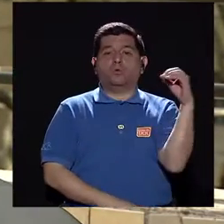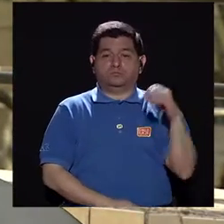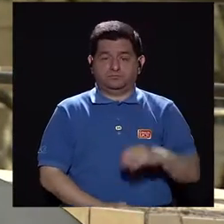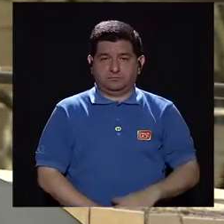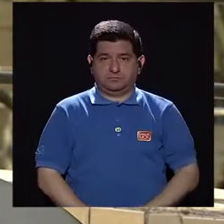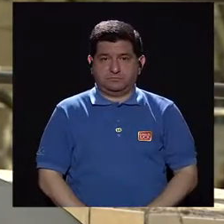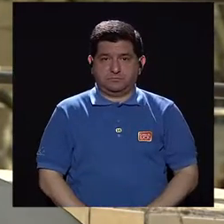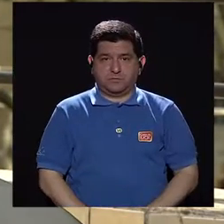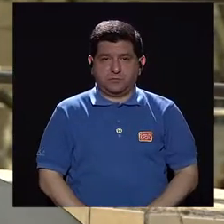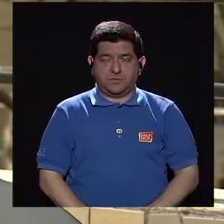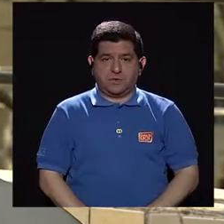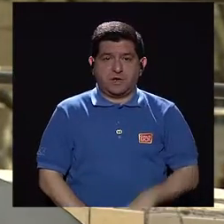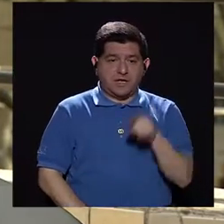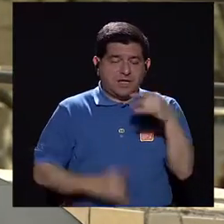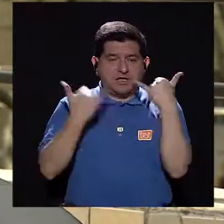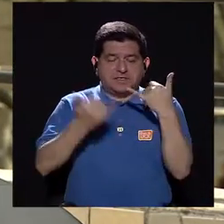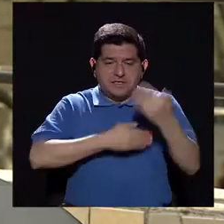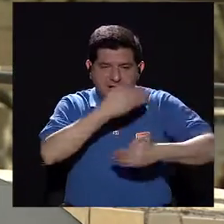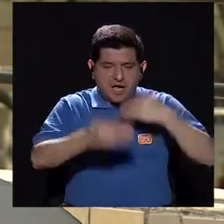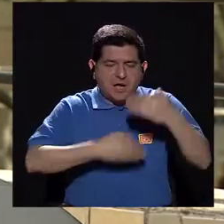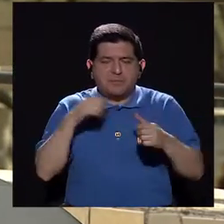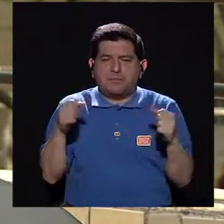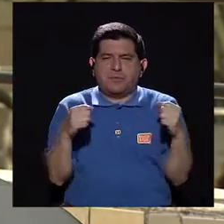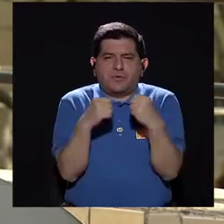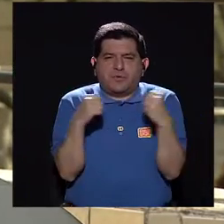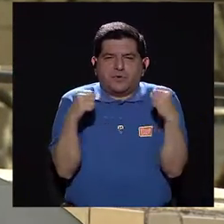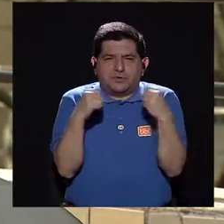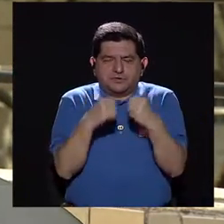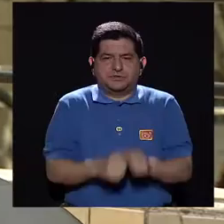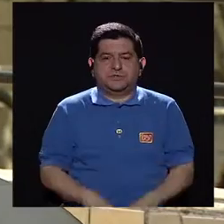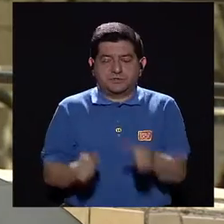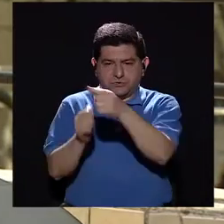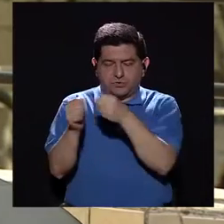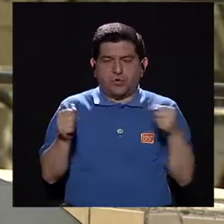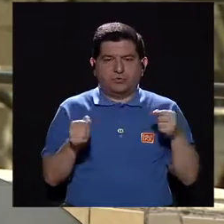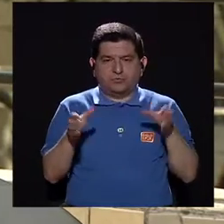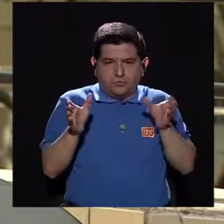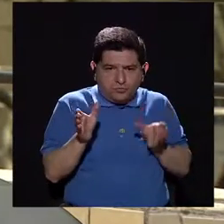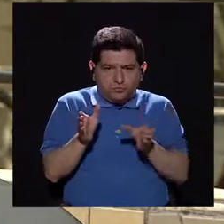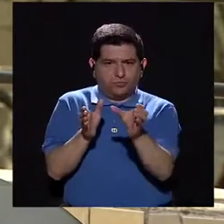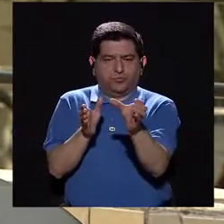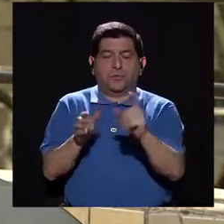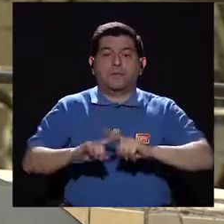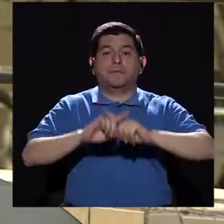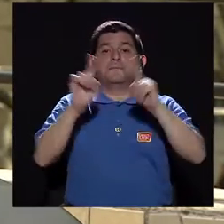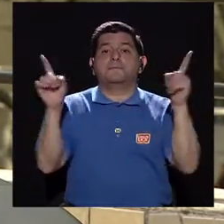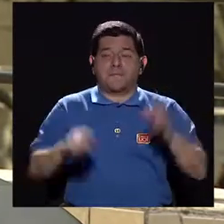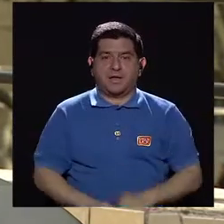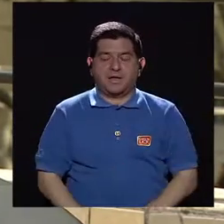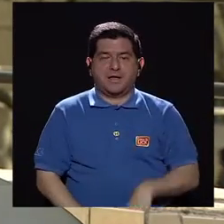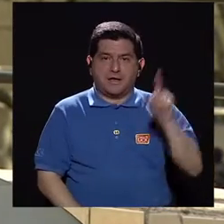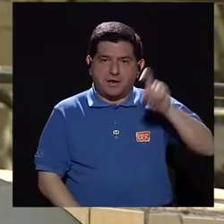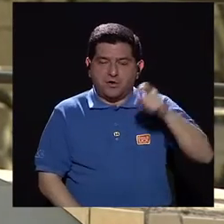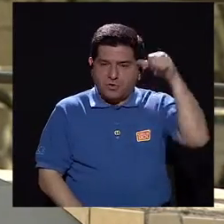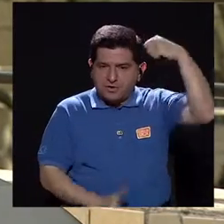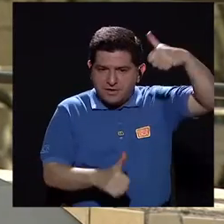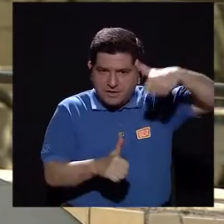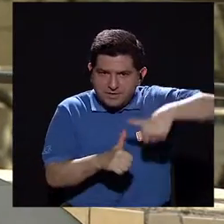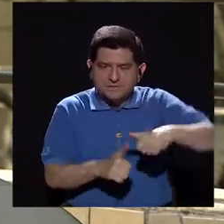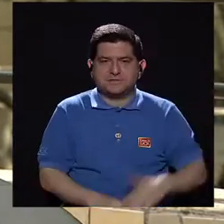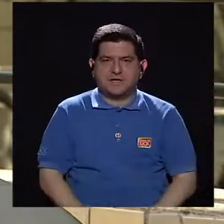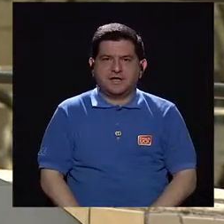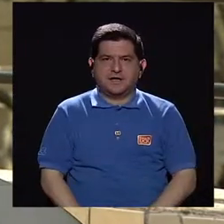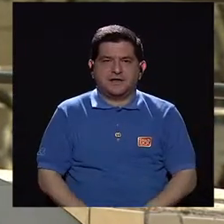o ponerla en una cadena ya de frío, que es a través de una refrigeradora, ¿verdad? Pero eso sí, hay que